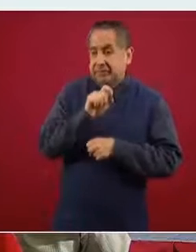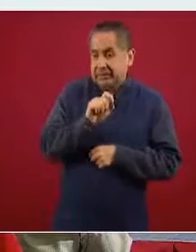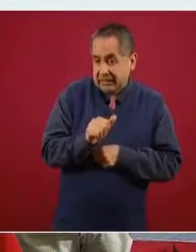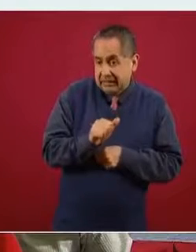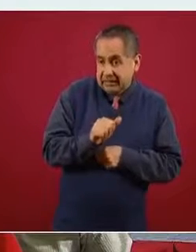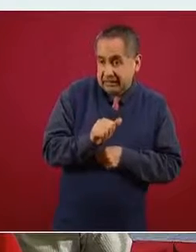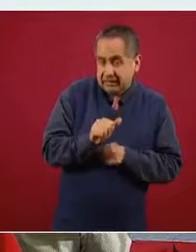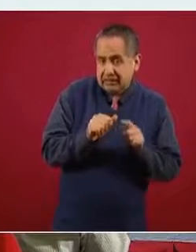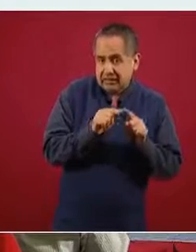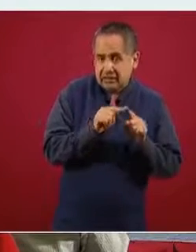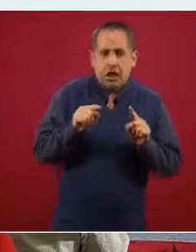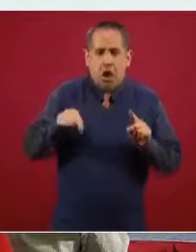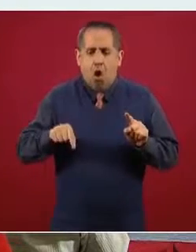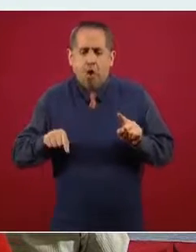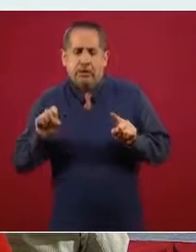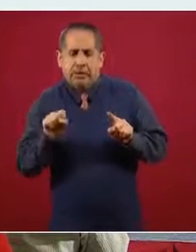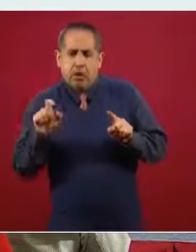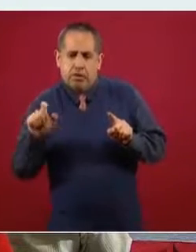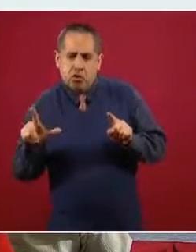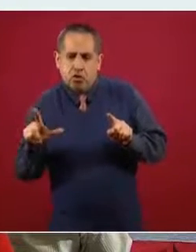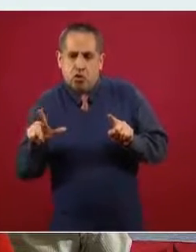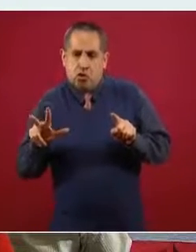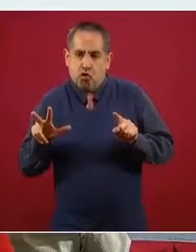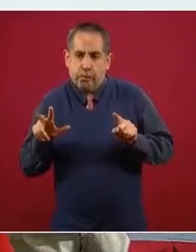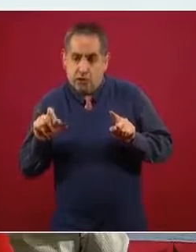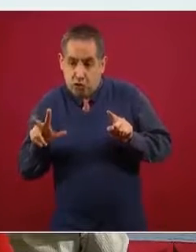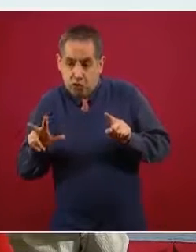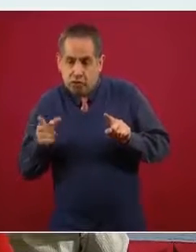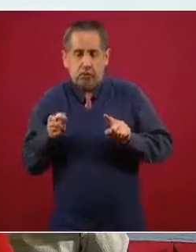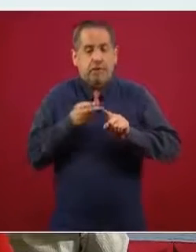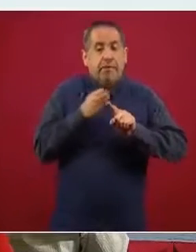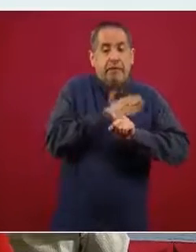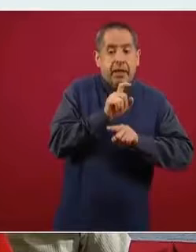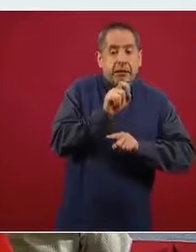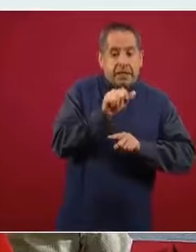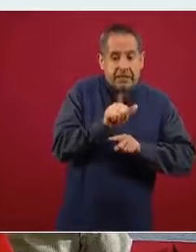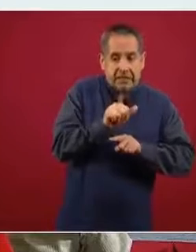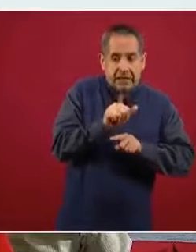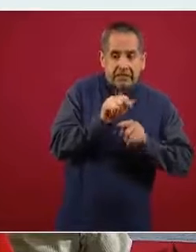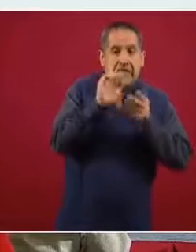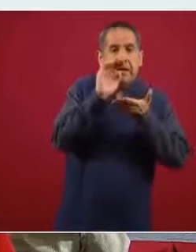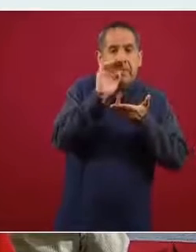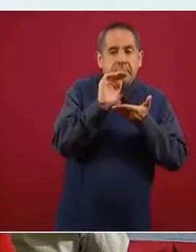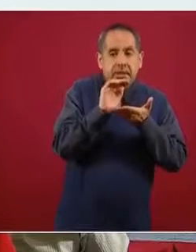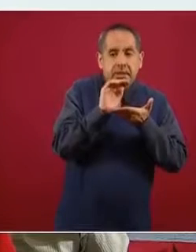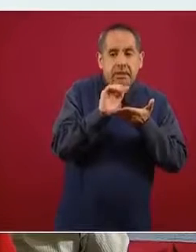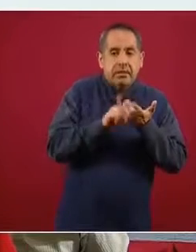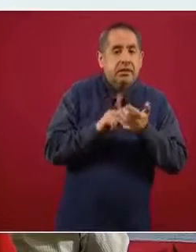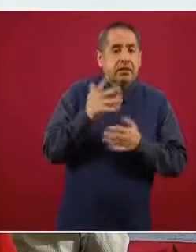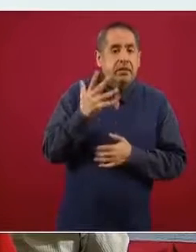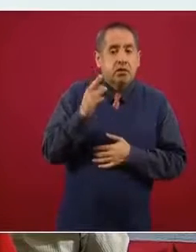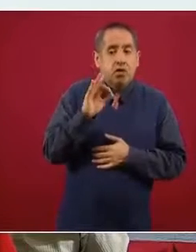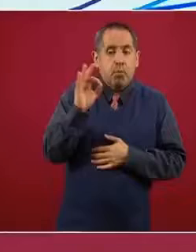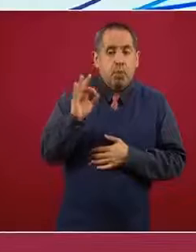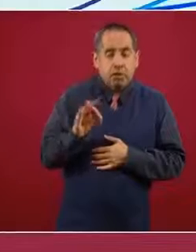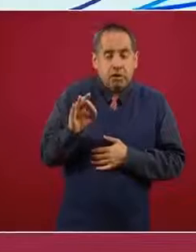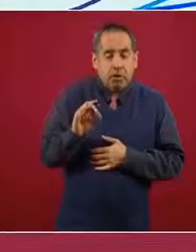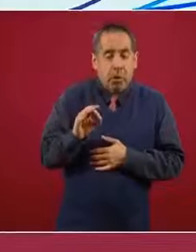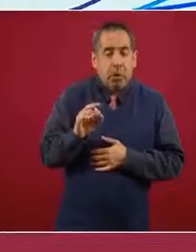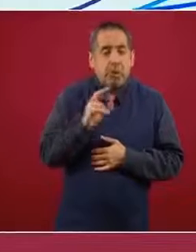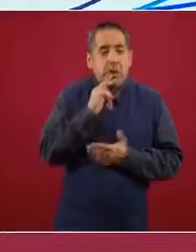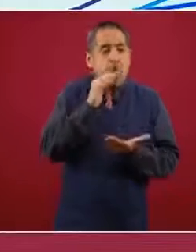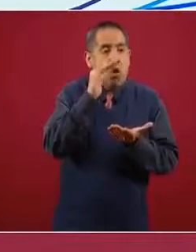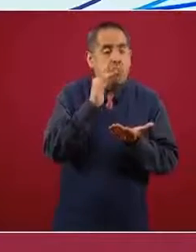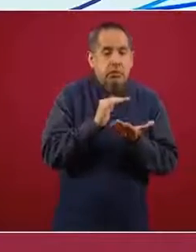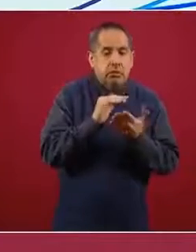la semana 28 este sábado, vemos ya esta disminución de un menos 5% en lo que representa